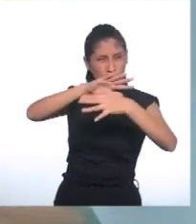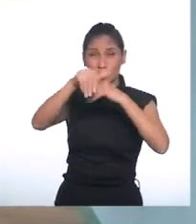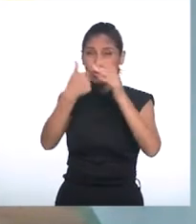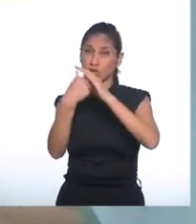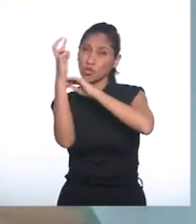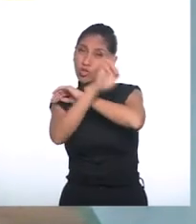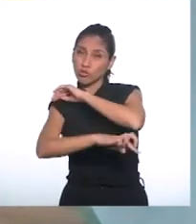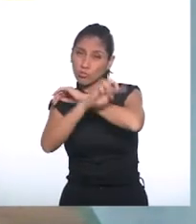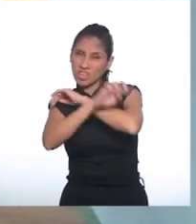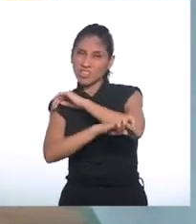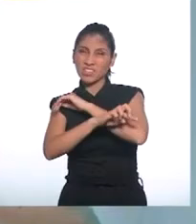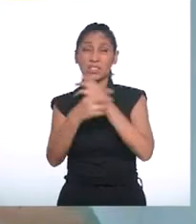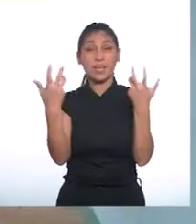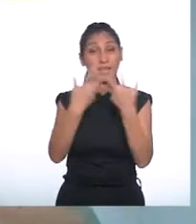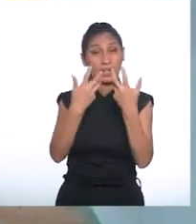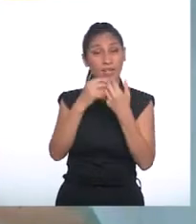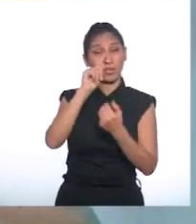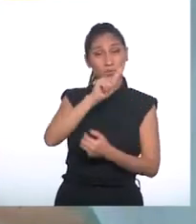a